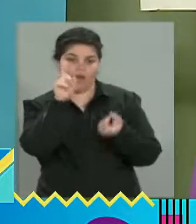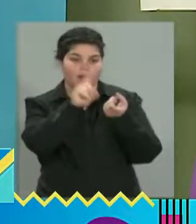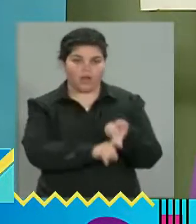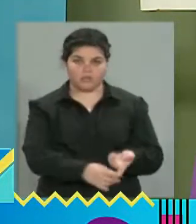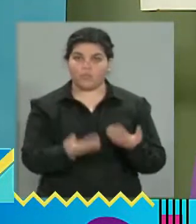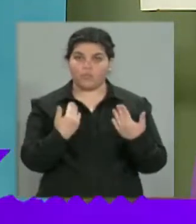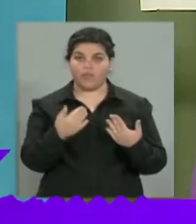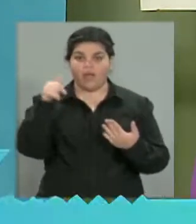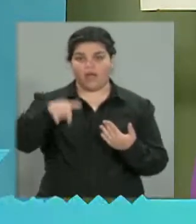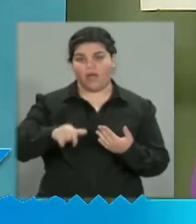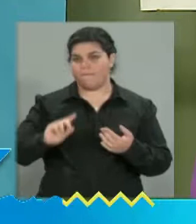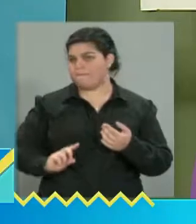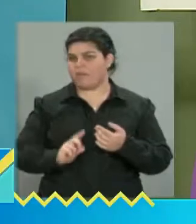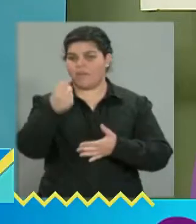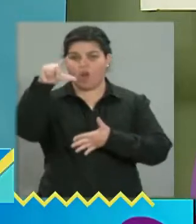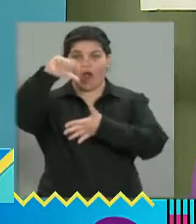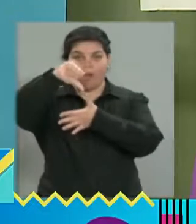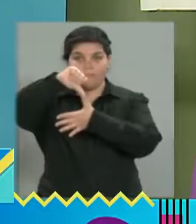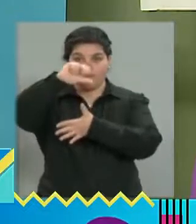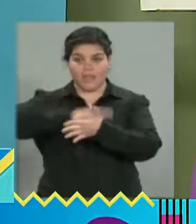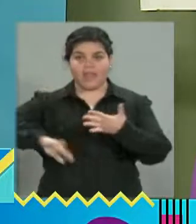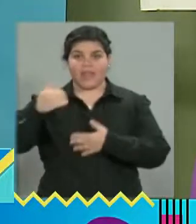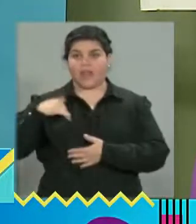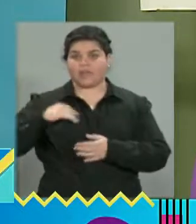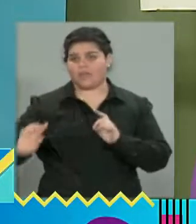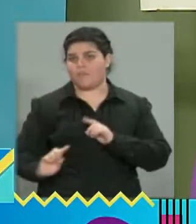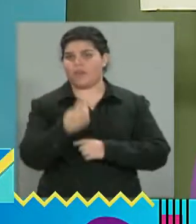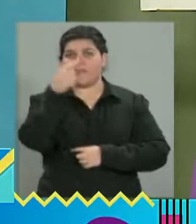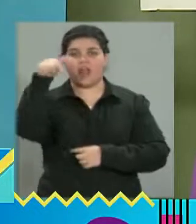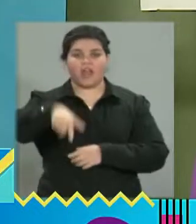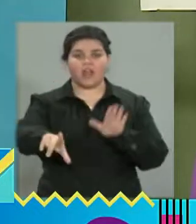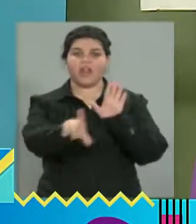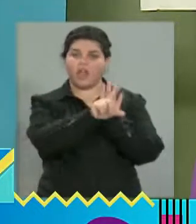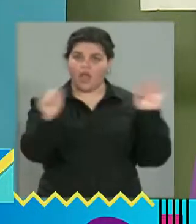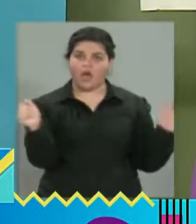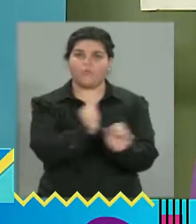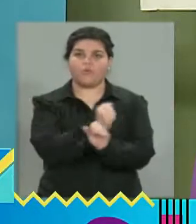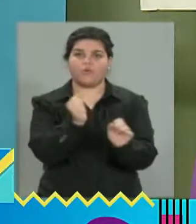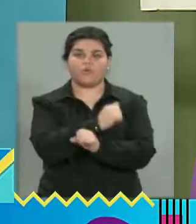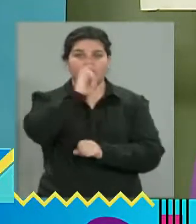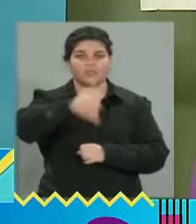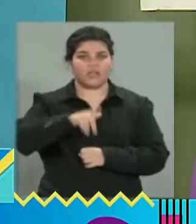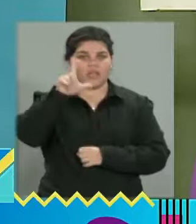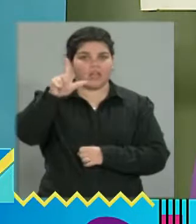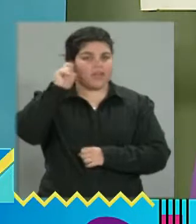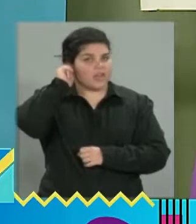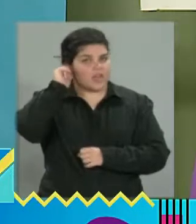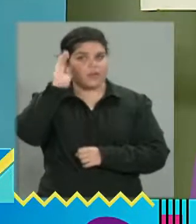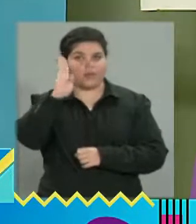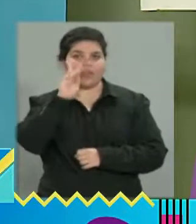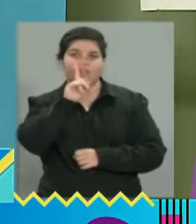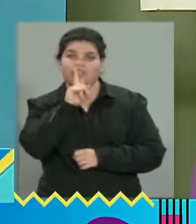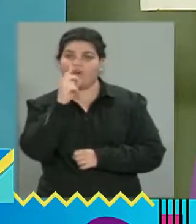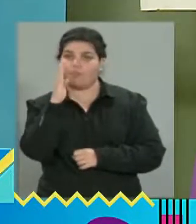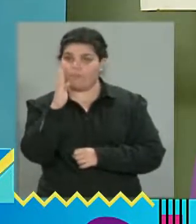América Latina al sancionarse en 2010 una ley de reconocimiento de derechos a la comunidad LGBT+. Bueno, eso